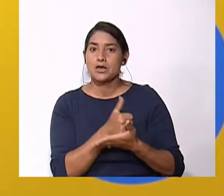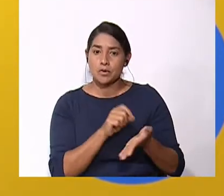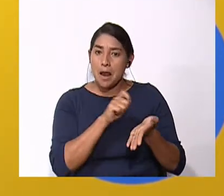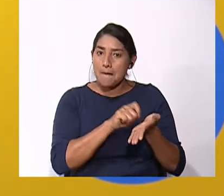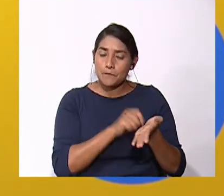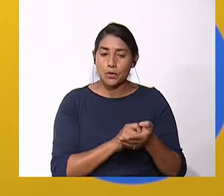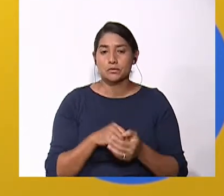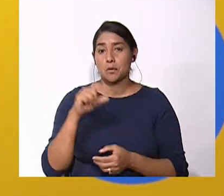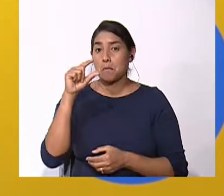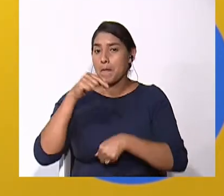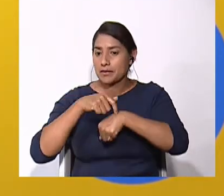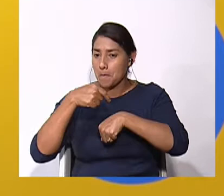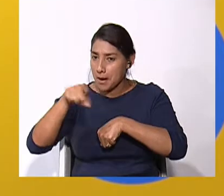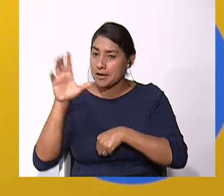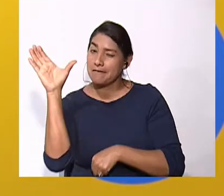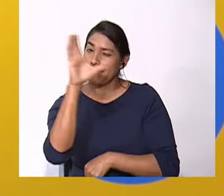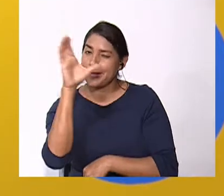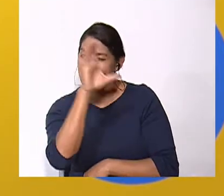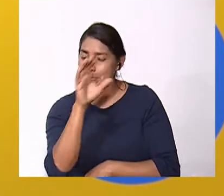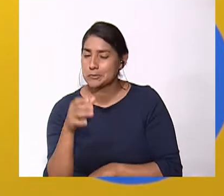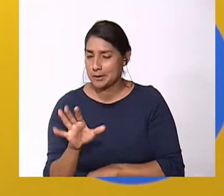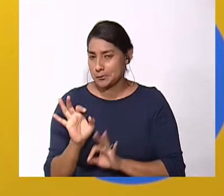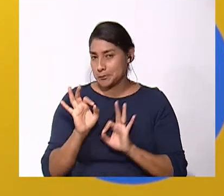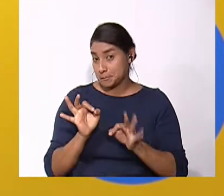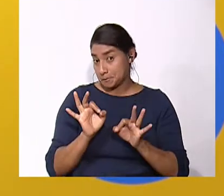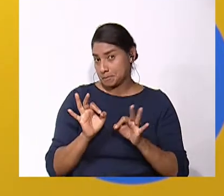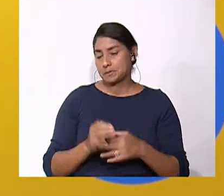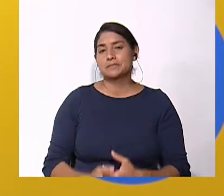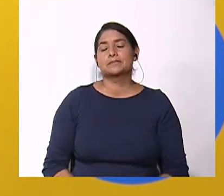unos segunditos para que los busquen.